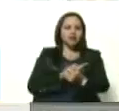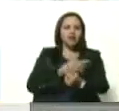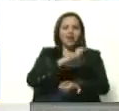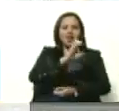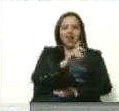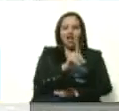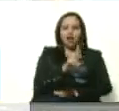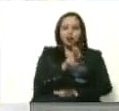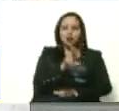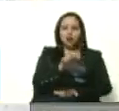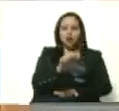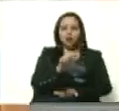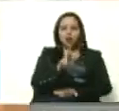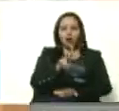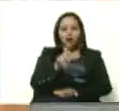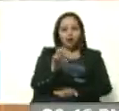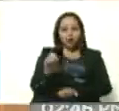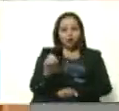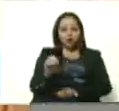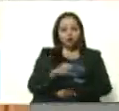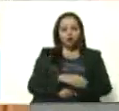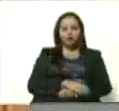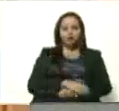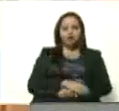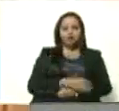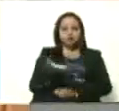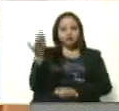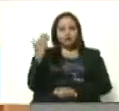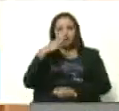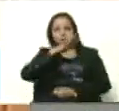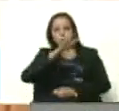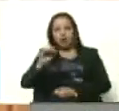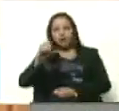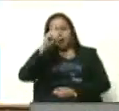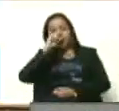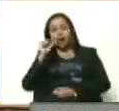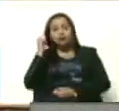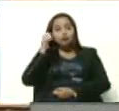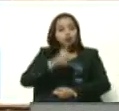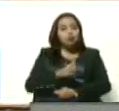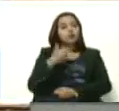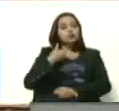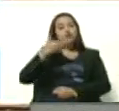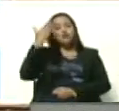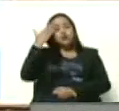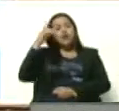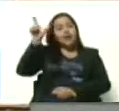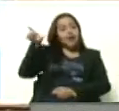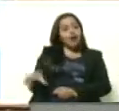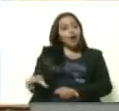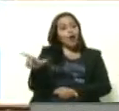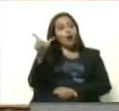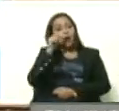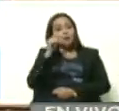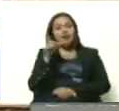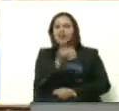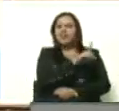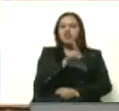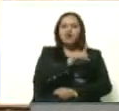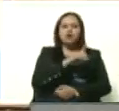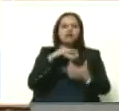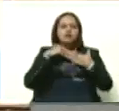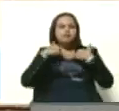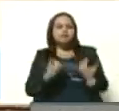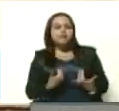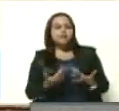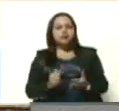Eduardo Piñate. Hace más de 40 años que sé que es de los que no se amilana cuando